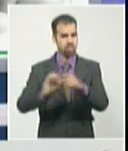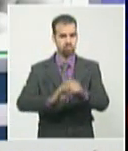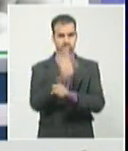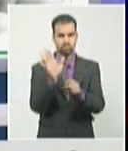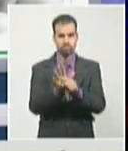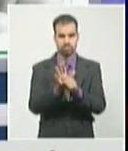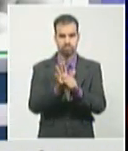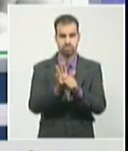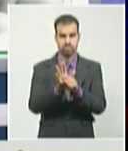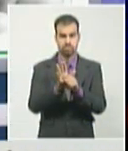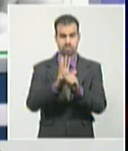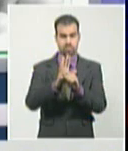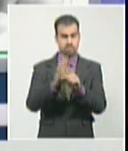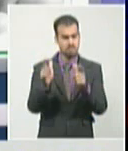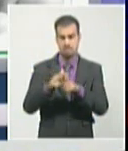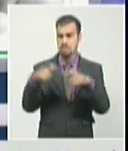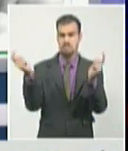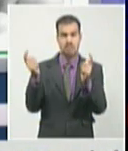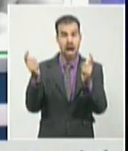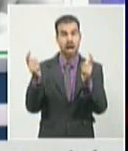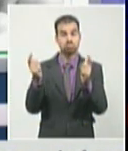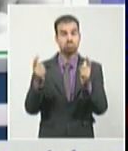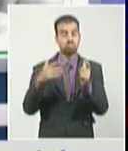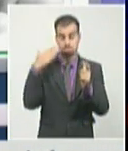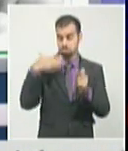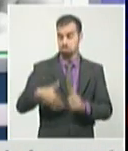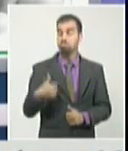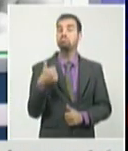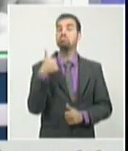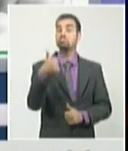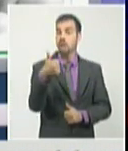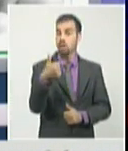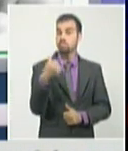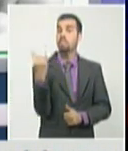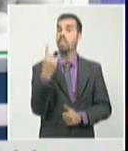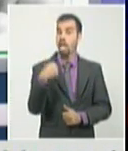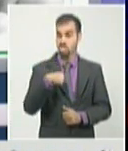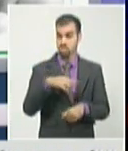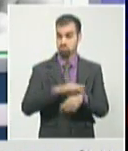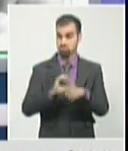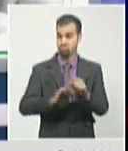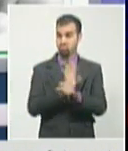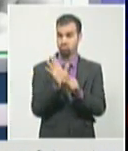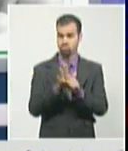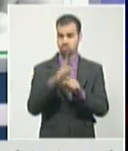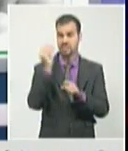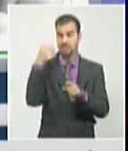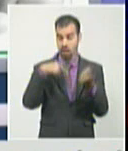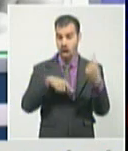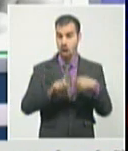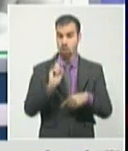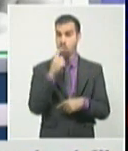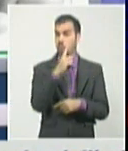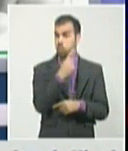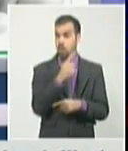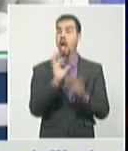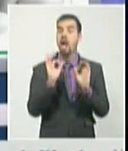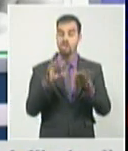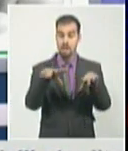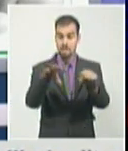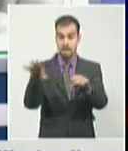mitad a sintomáticos por lo que se ratifica la tendencia al diagnóstico de personas que portan la enfermedad lo